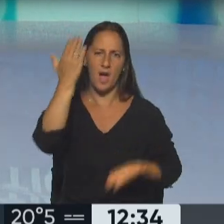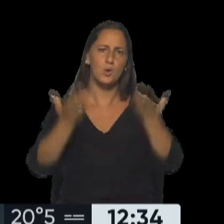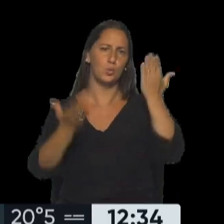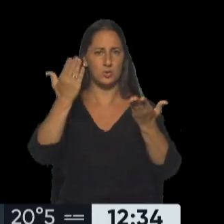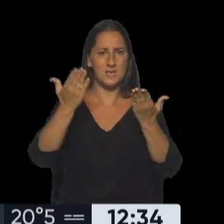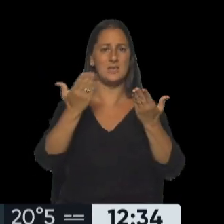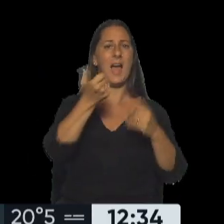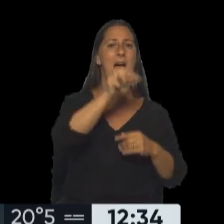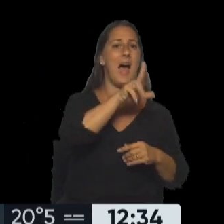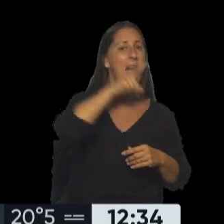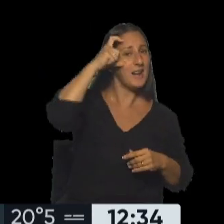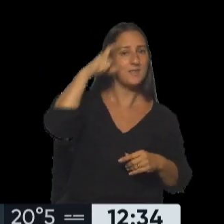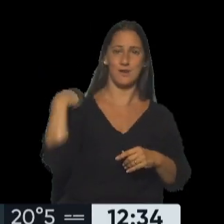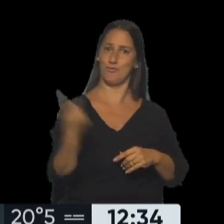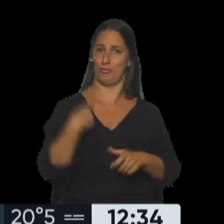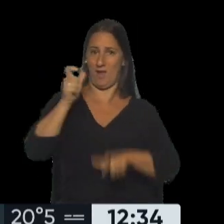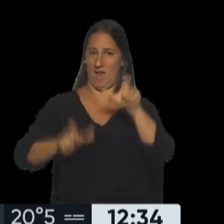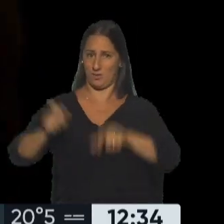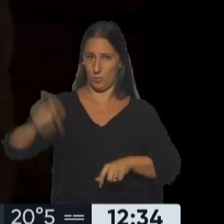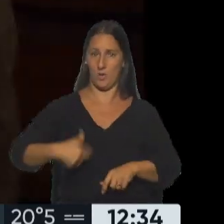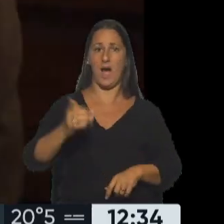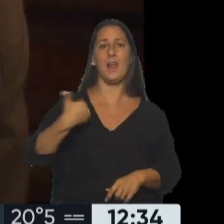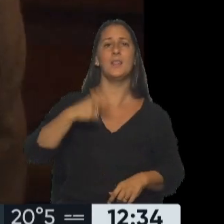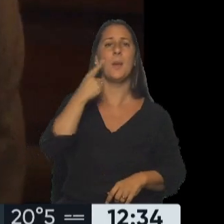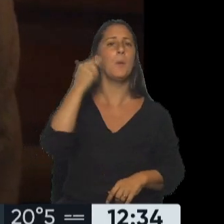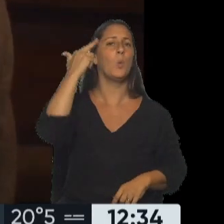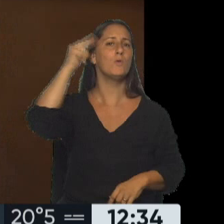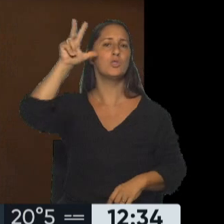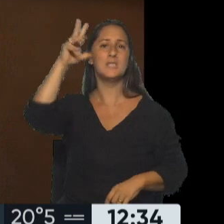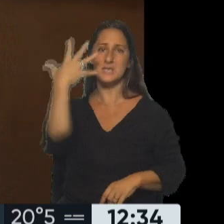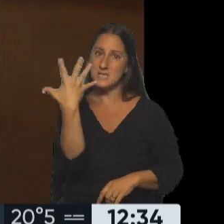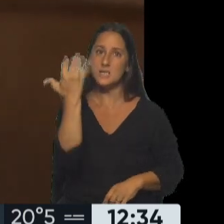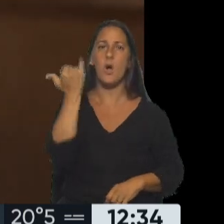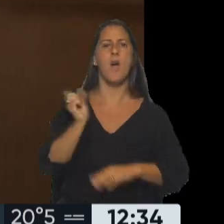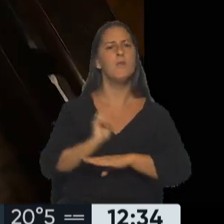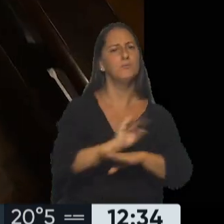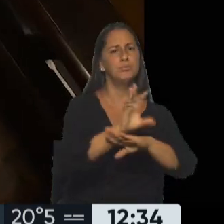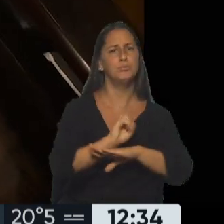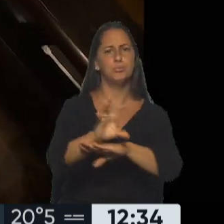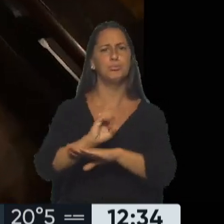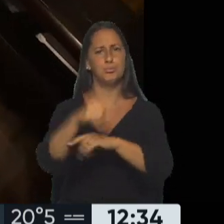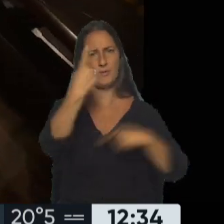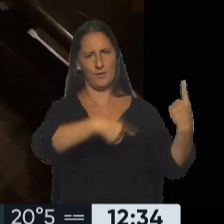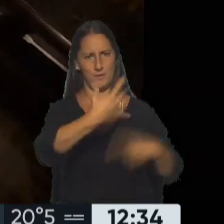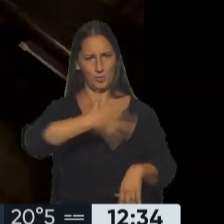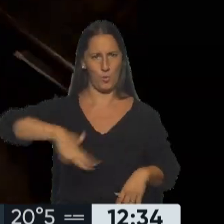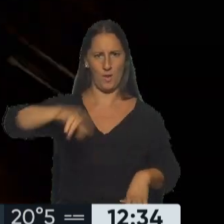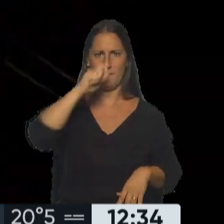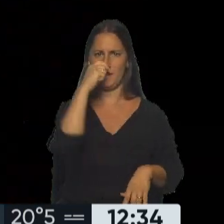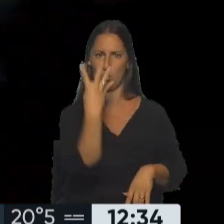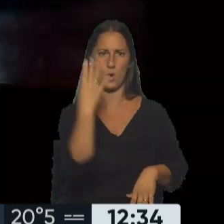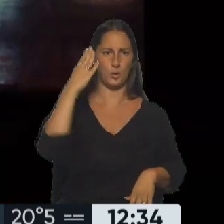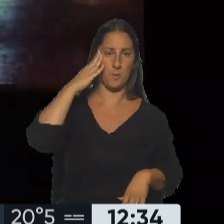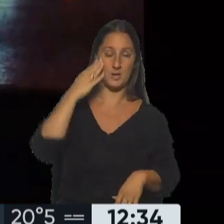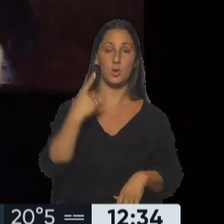el arte y nosotros, la gente. Argentina 1985 tiene muchas proyecciones en este día 24. Hay que decir